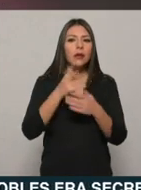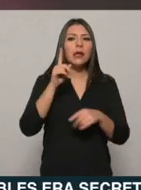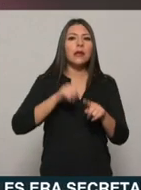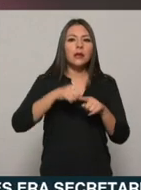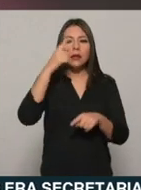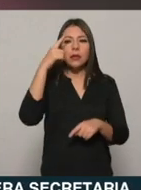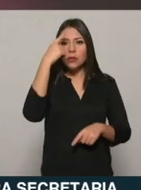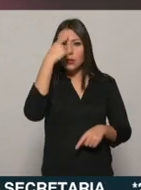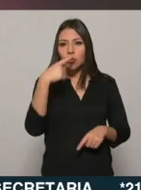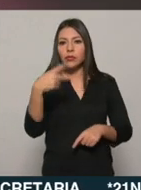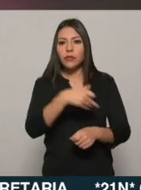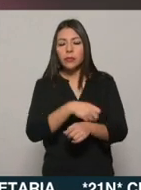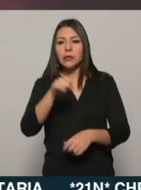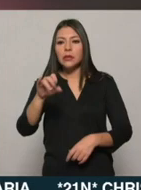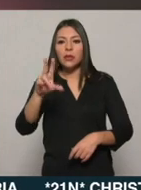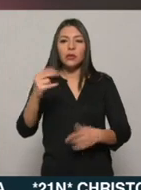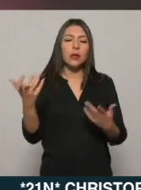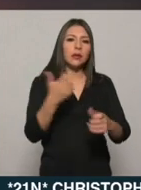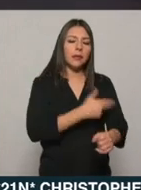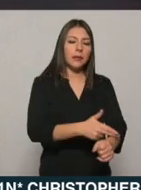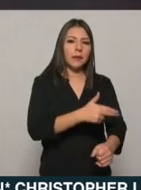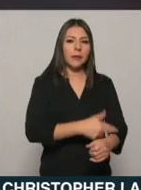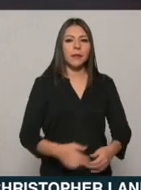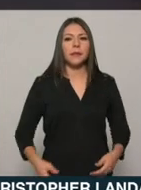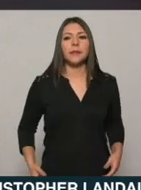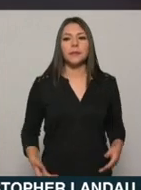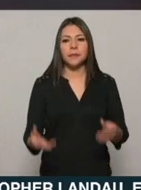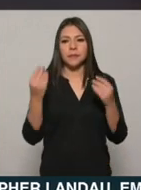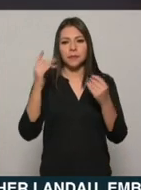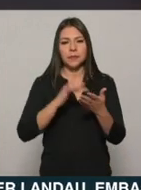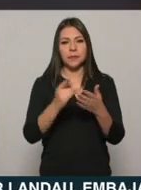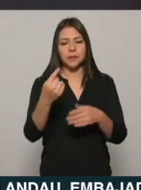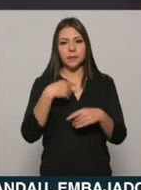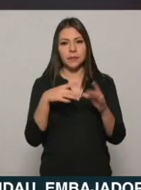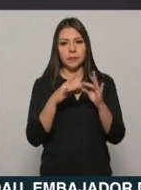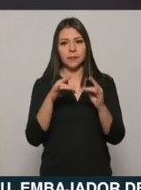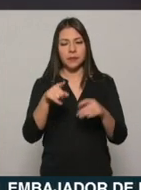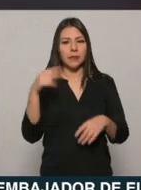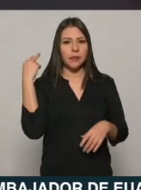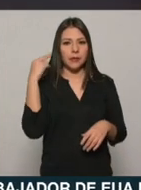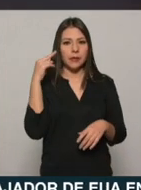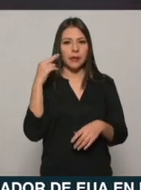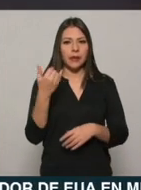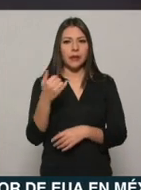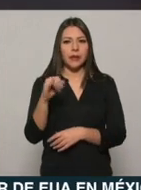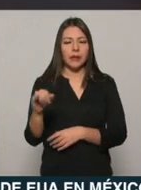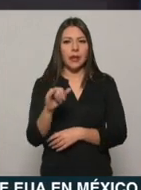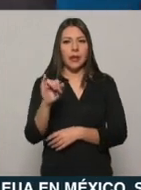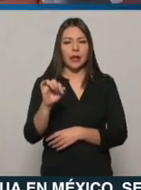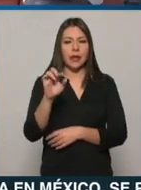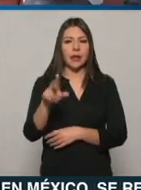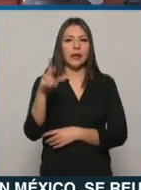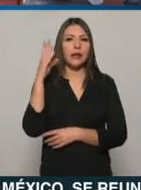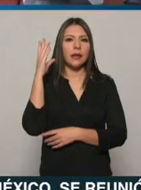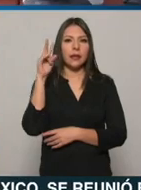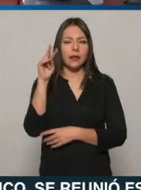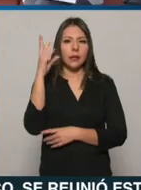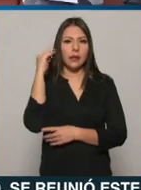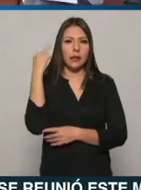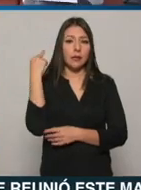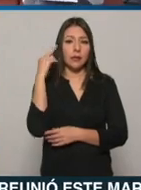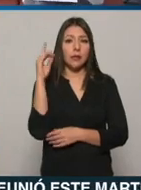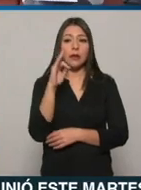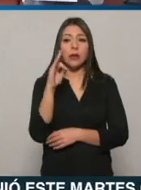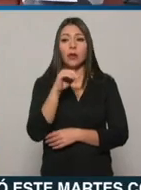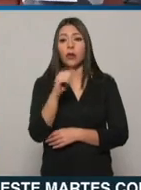los cuerpos. Bueno, pues queremos agradecerte esta mañana el reporte desde Veracruz, Yair Aranda, de Radio y Televisión de Veracruz. Cualquier